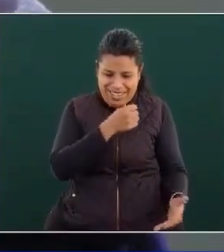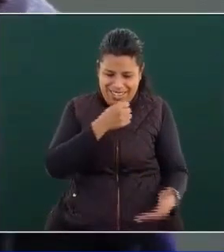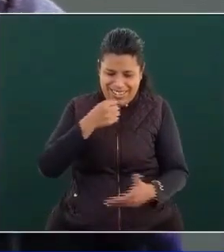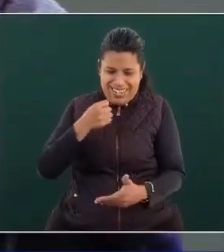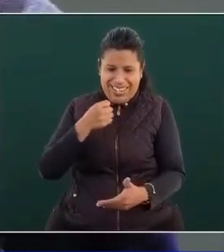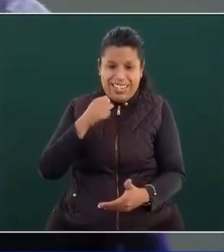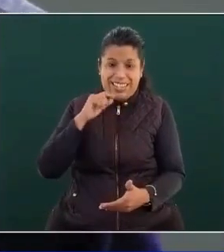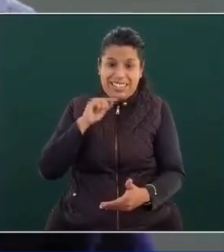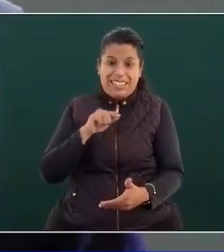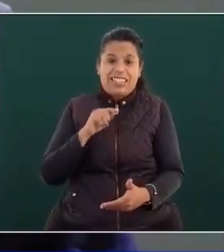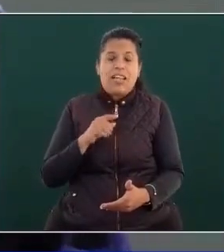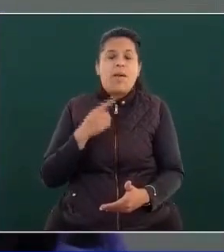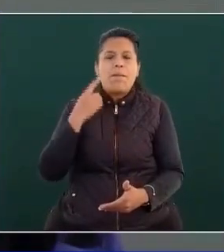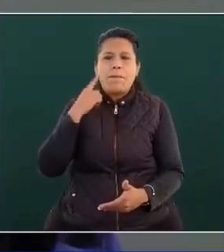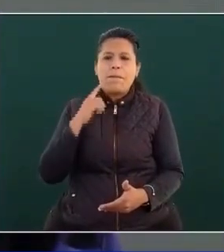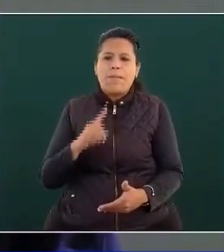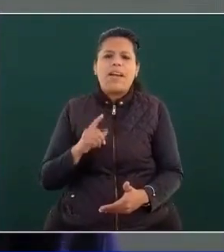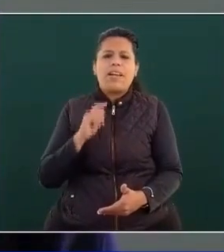Pues que la gente tenga